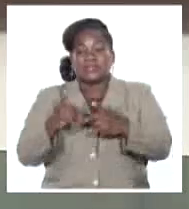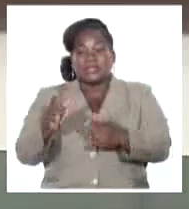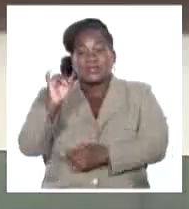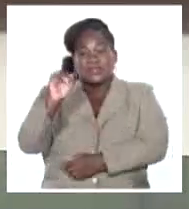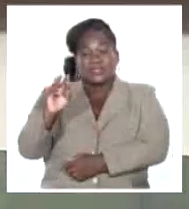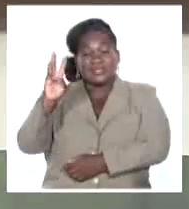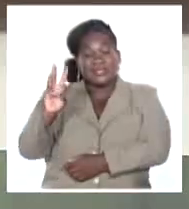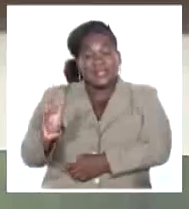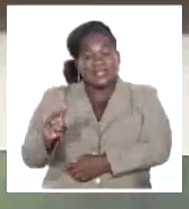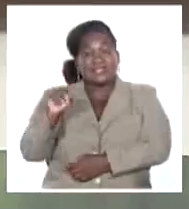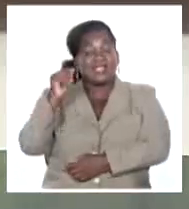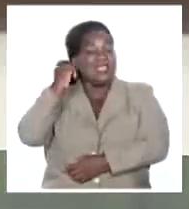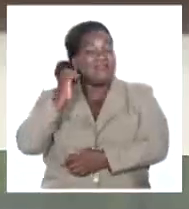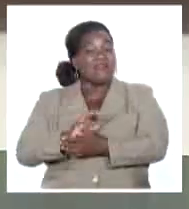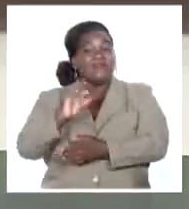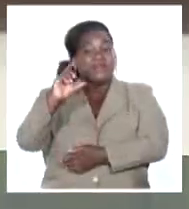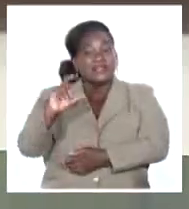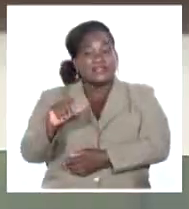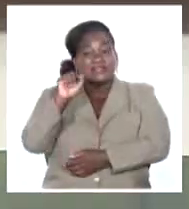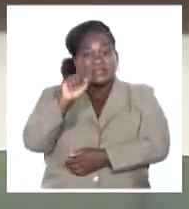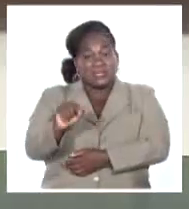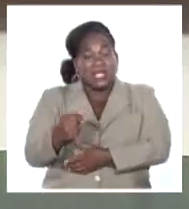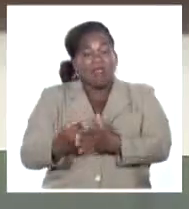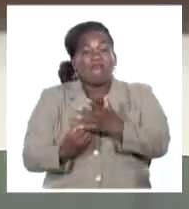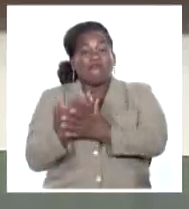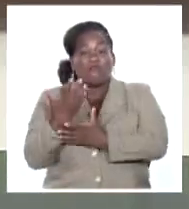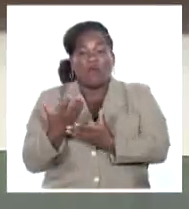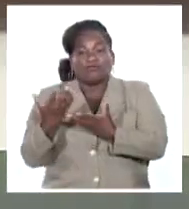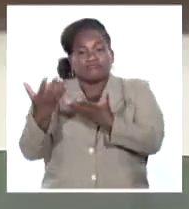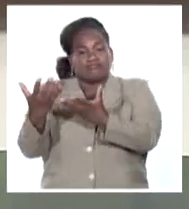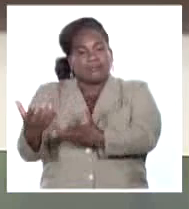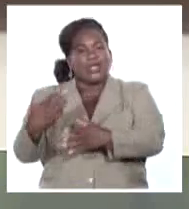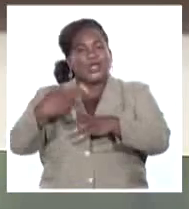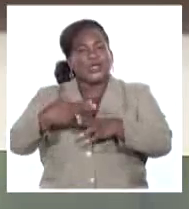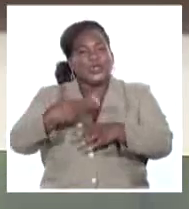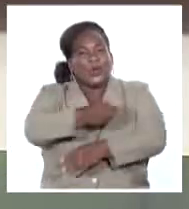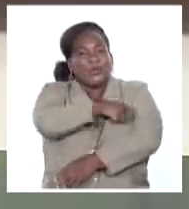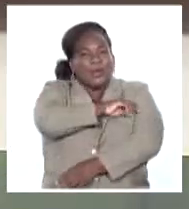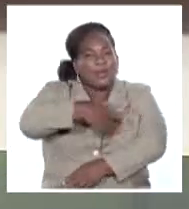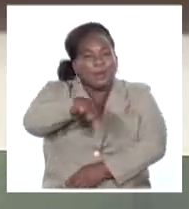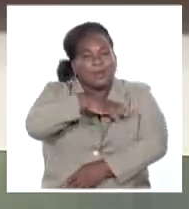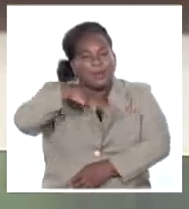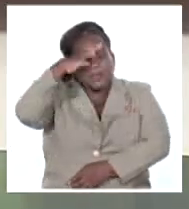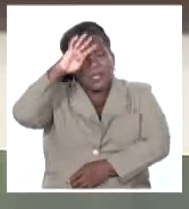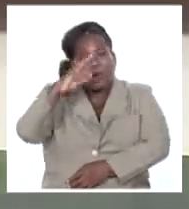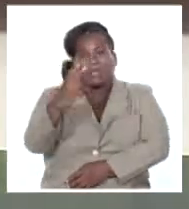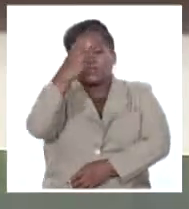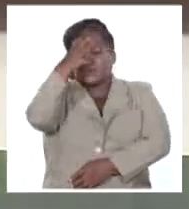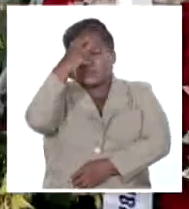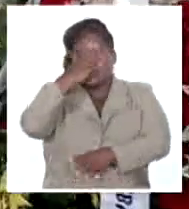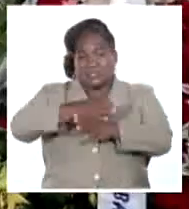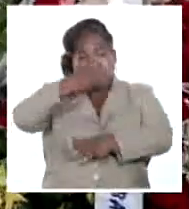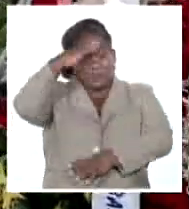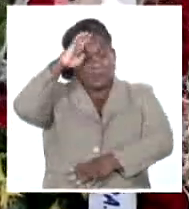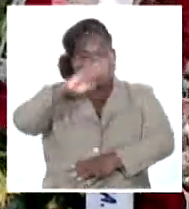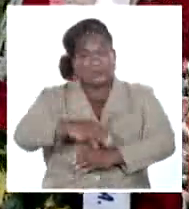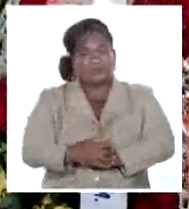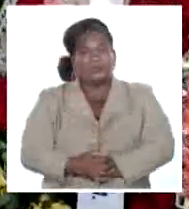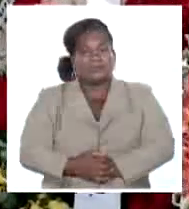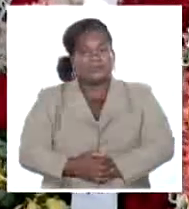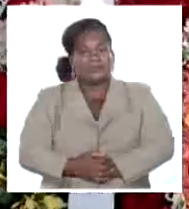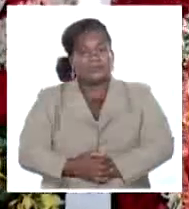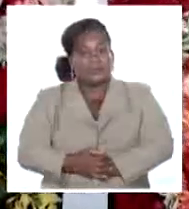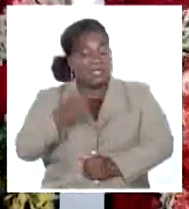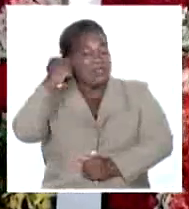3 de la FMC fue colocada una ofrenda floral a nombre del pueblo de Cuba en el mausoleo de Segundo Frente en Santiago de Cuba. Federadas